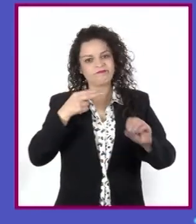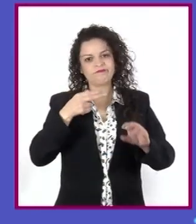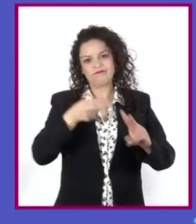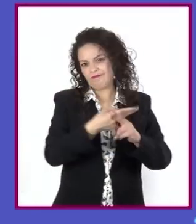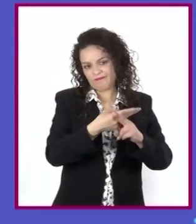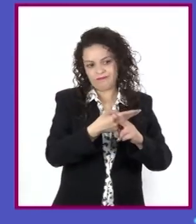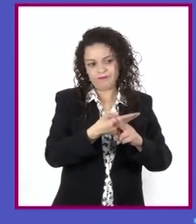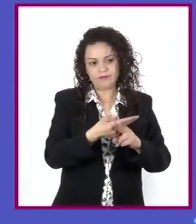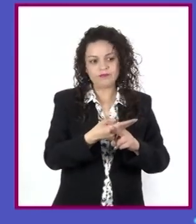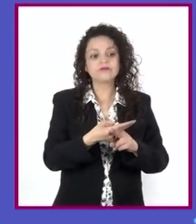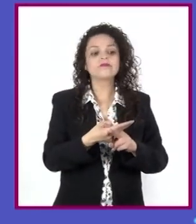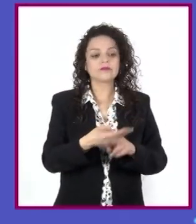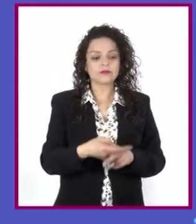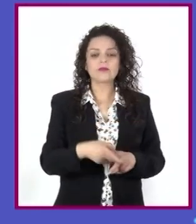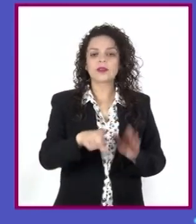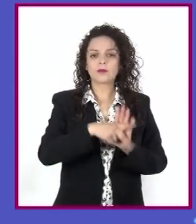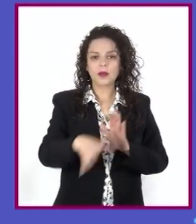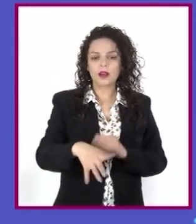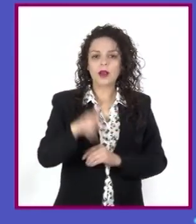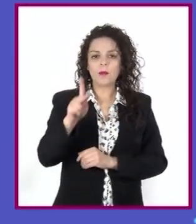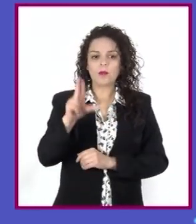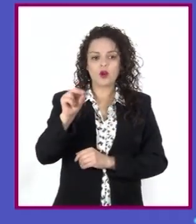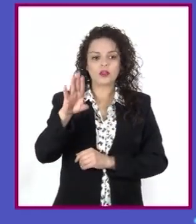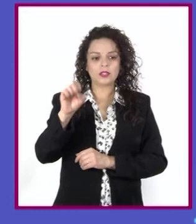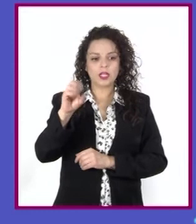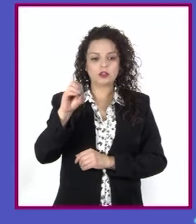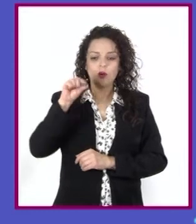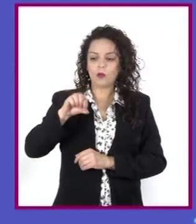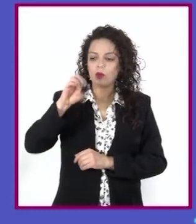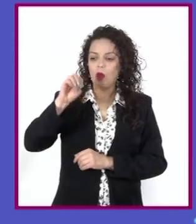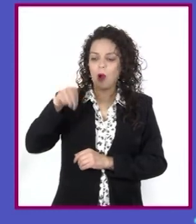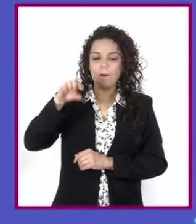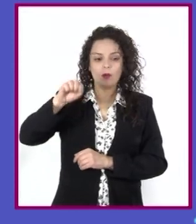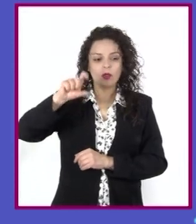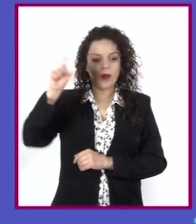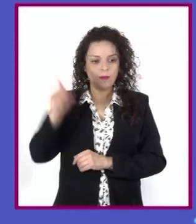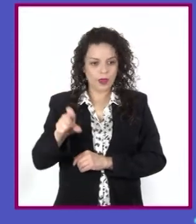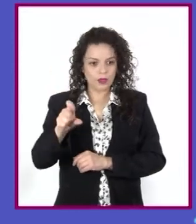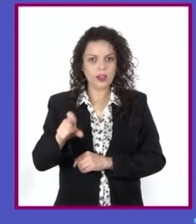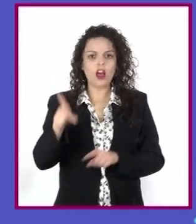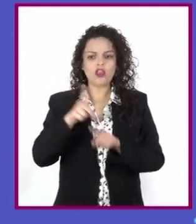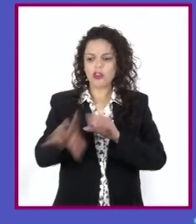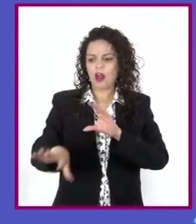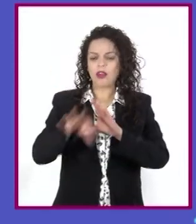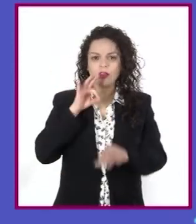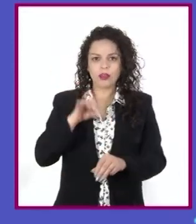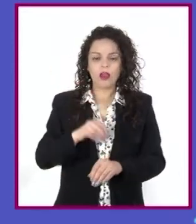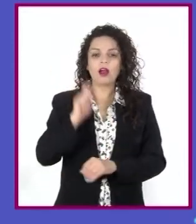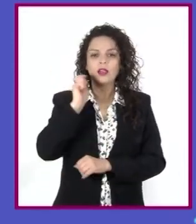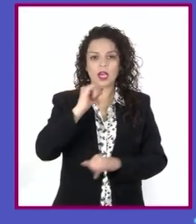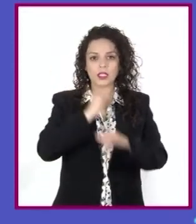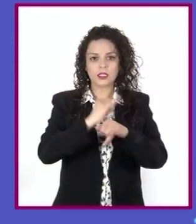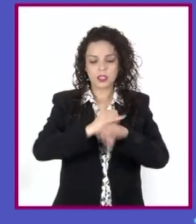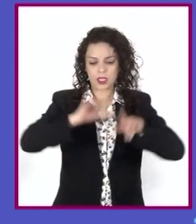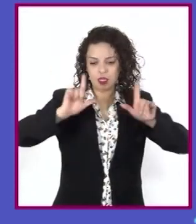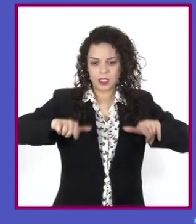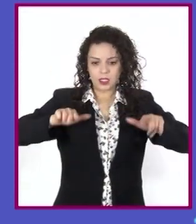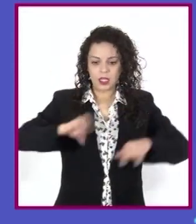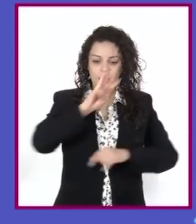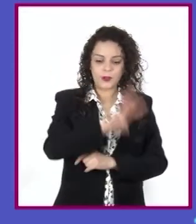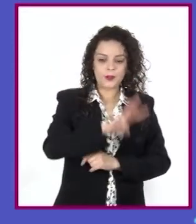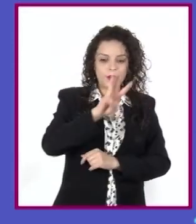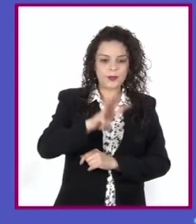proceso.com.mx, recuperado de, entre paréntesis, URL de la fuente electrónica,